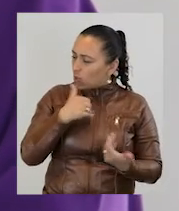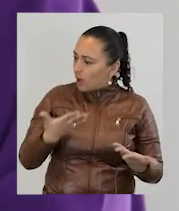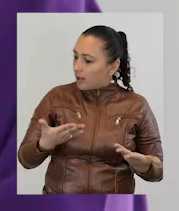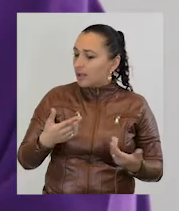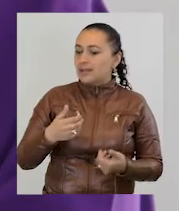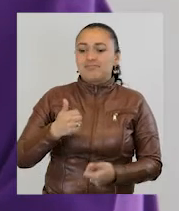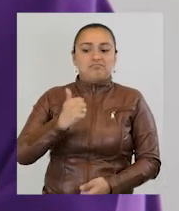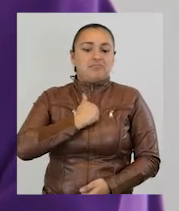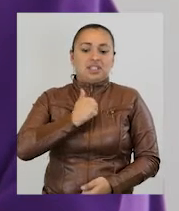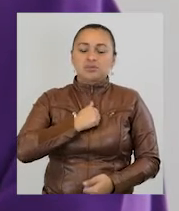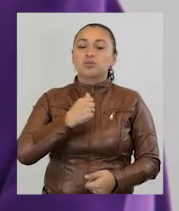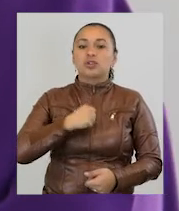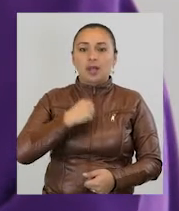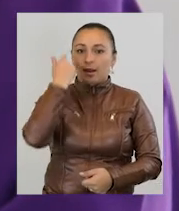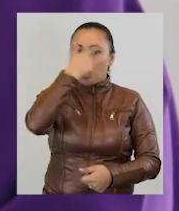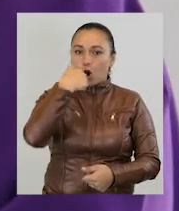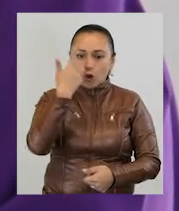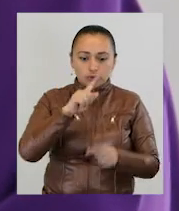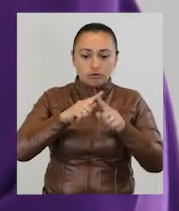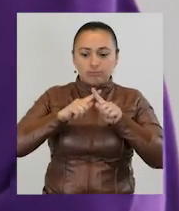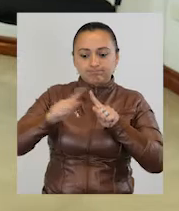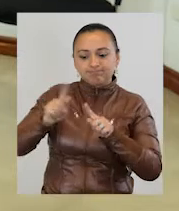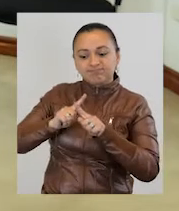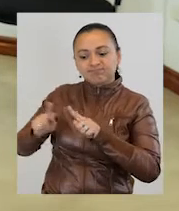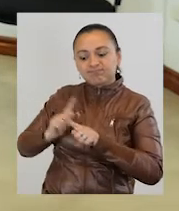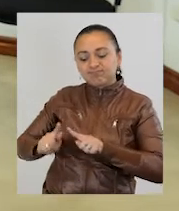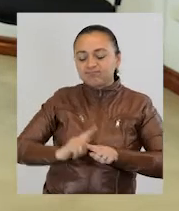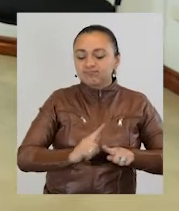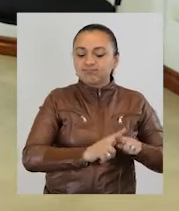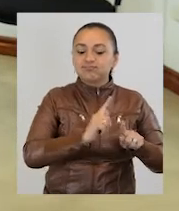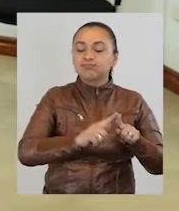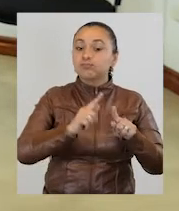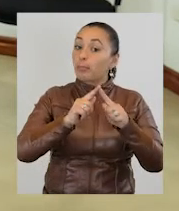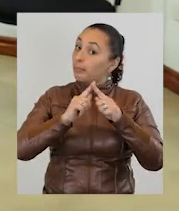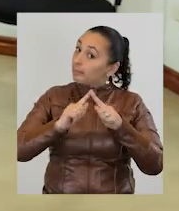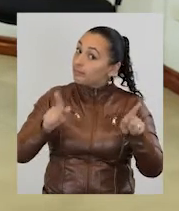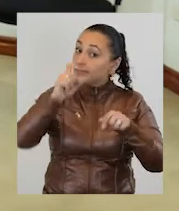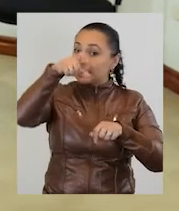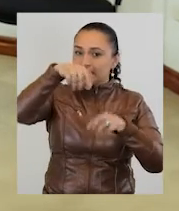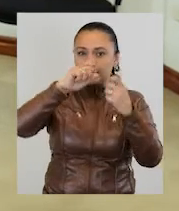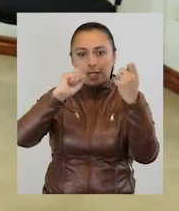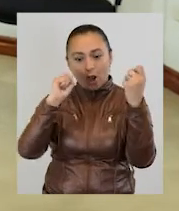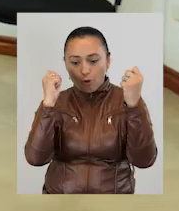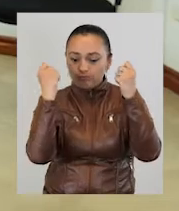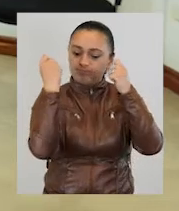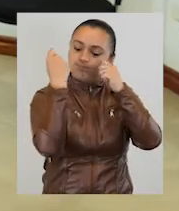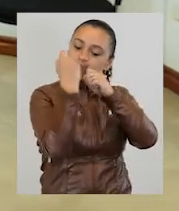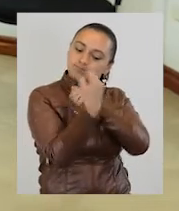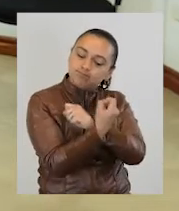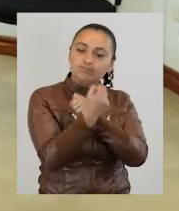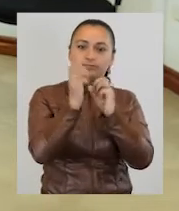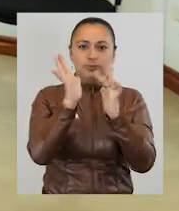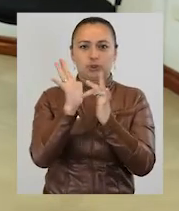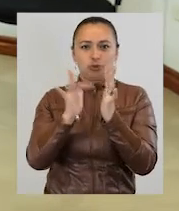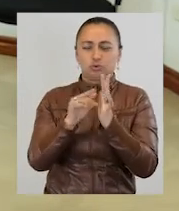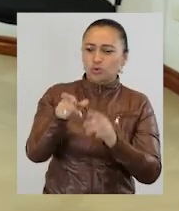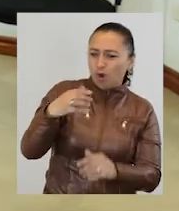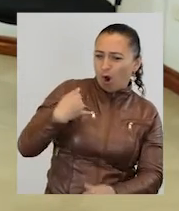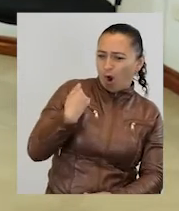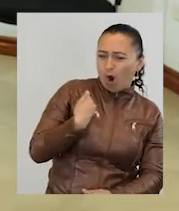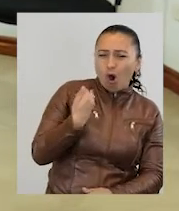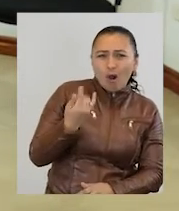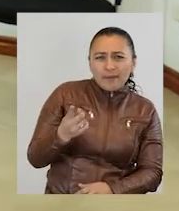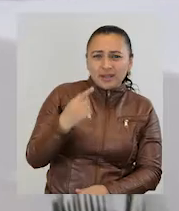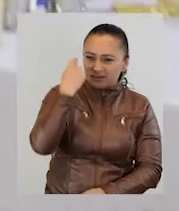Y cada día añadimos nuevos rostros que urgen una transfiguración. El